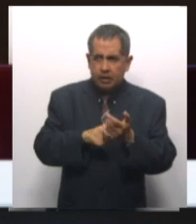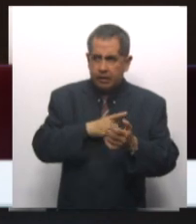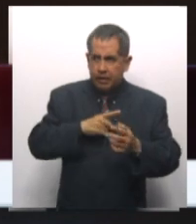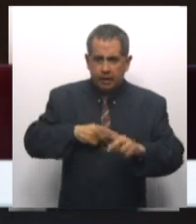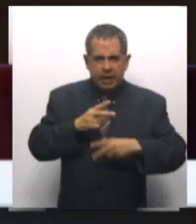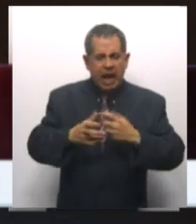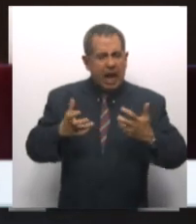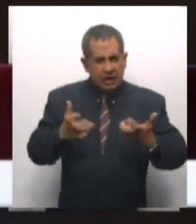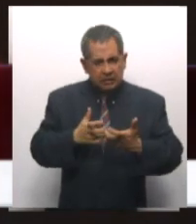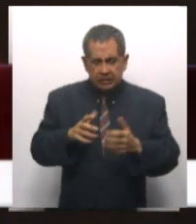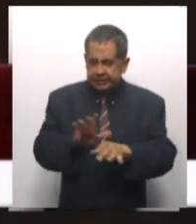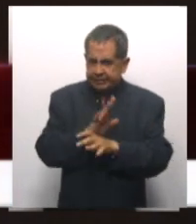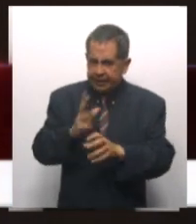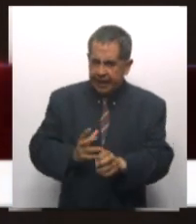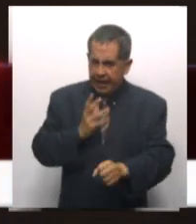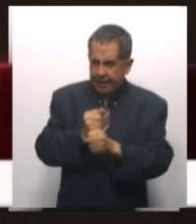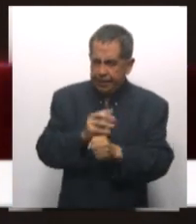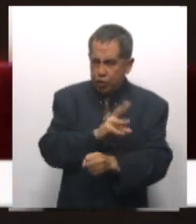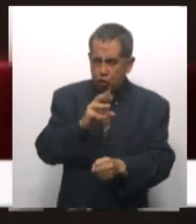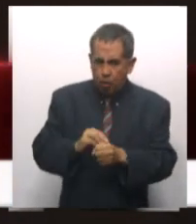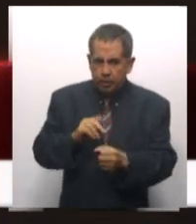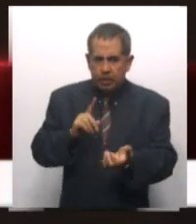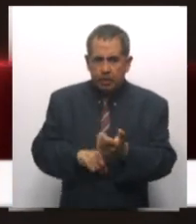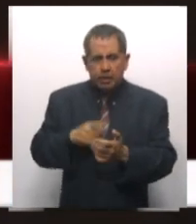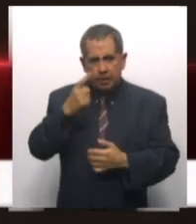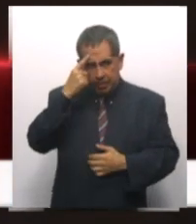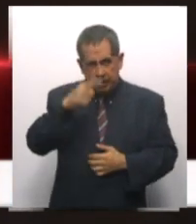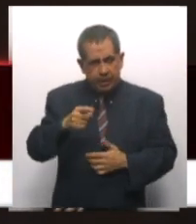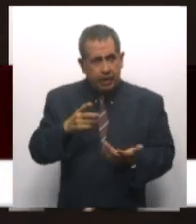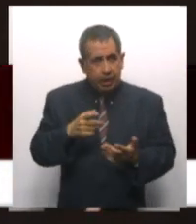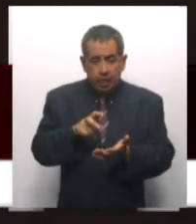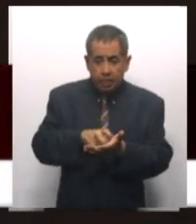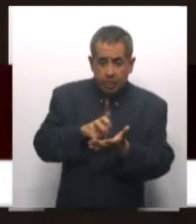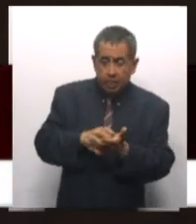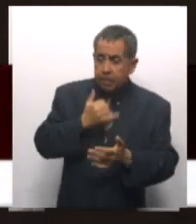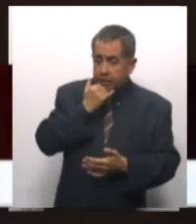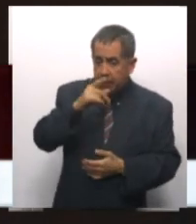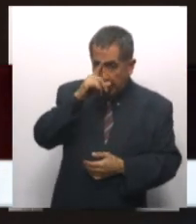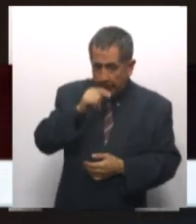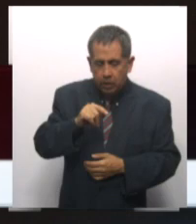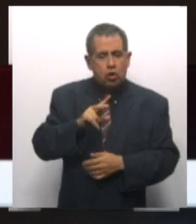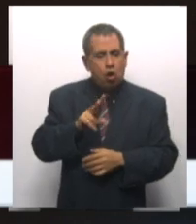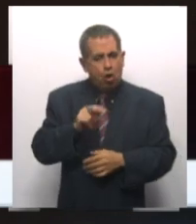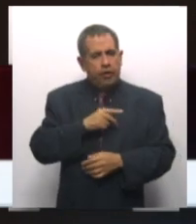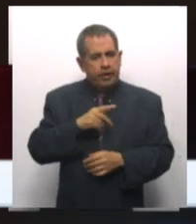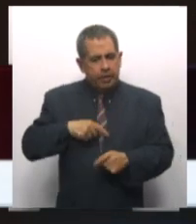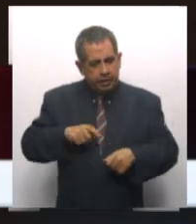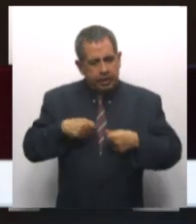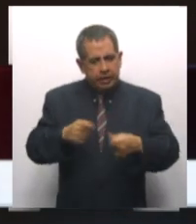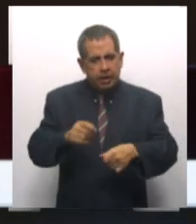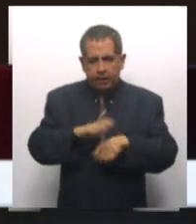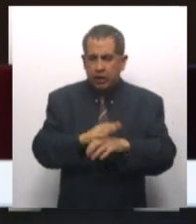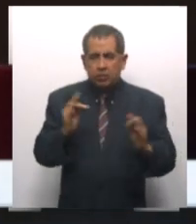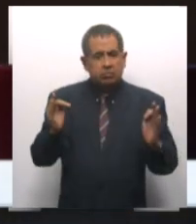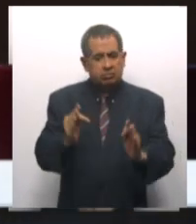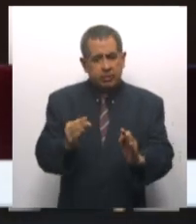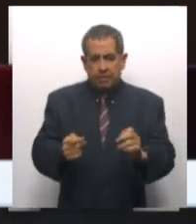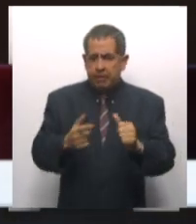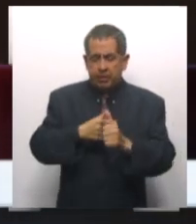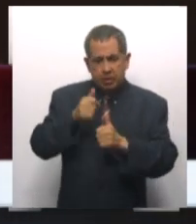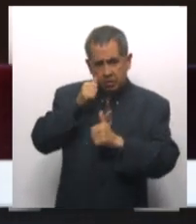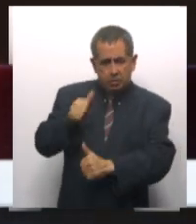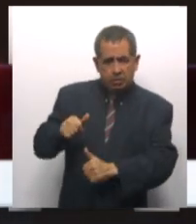hacerse es una reforma integral, no solo subsanar las fallas que en la actualidad existen en materia de garantía de audiencia, sino